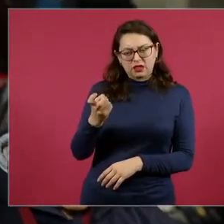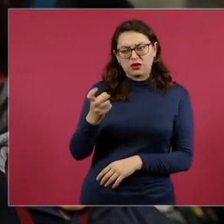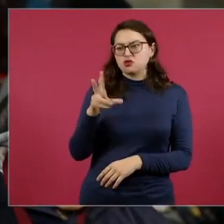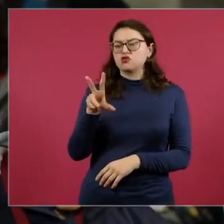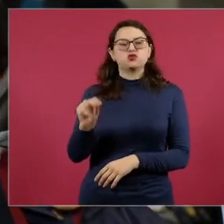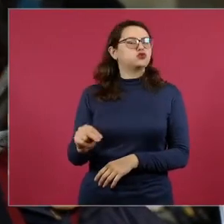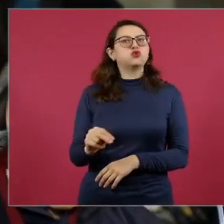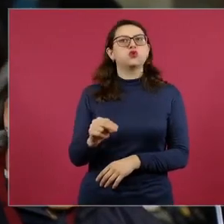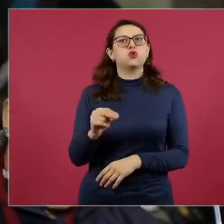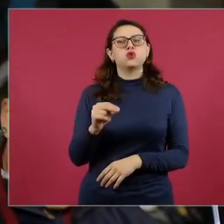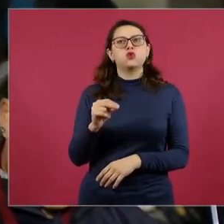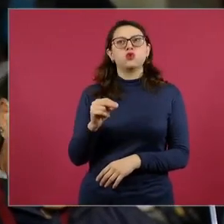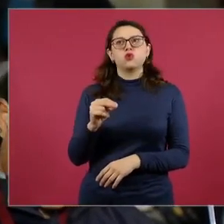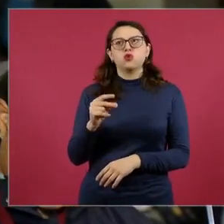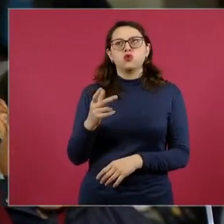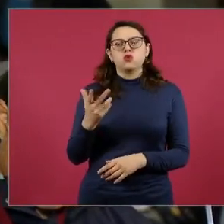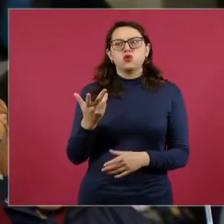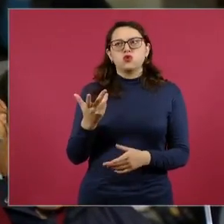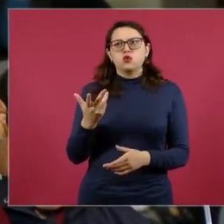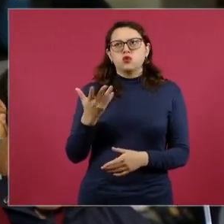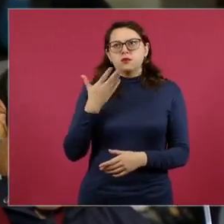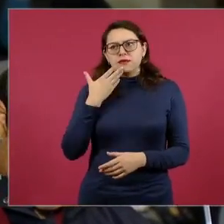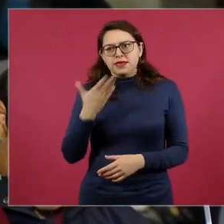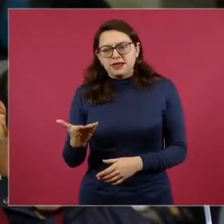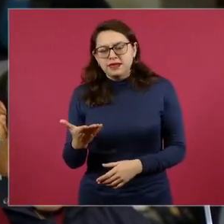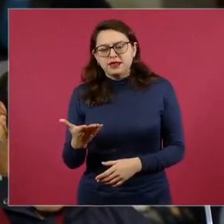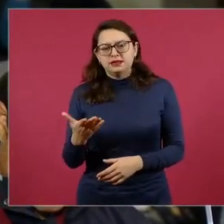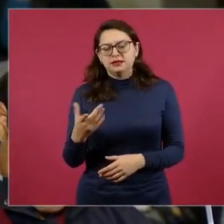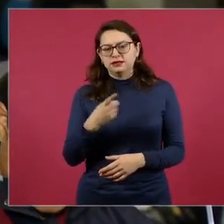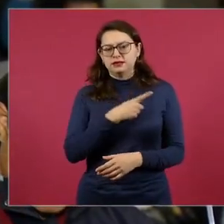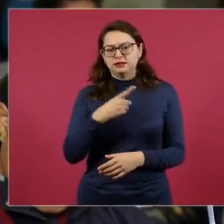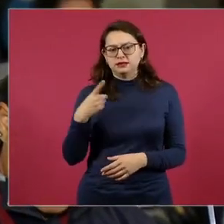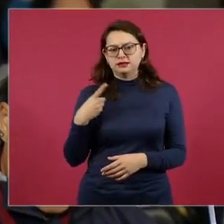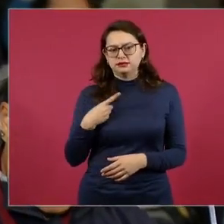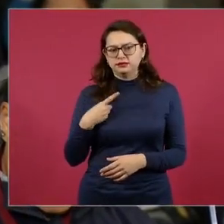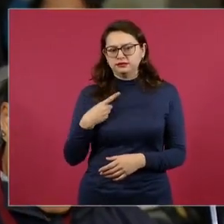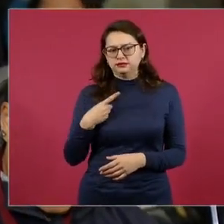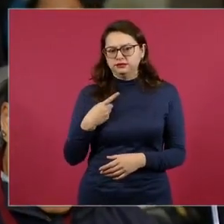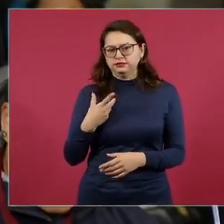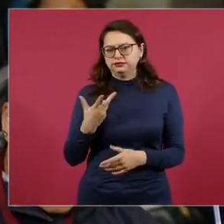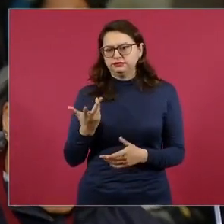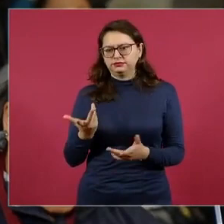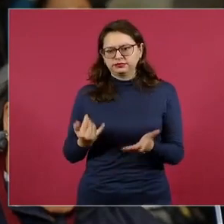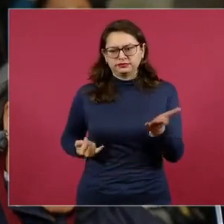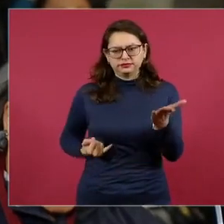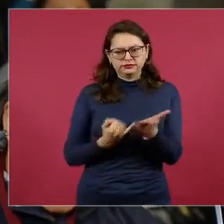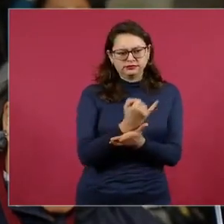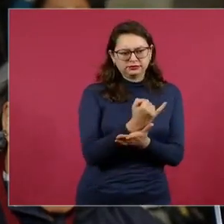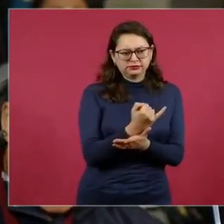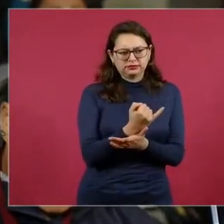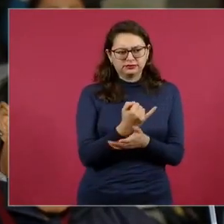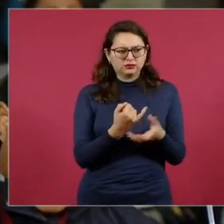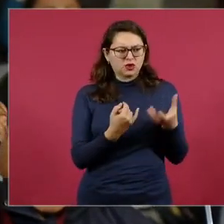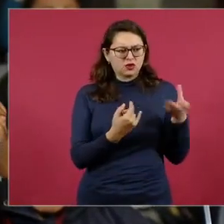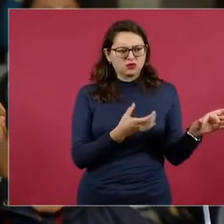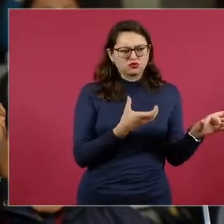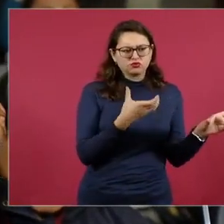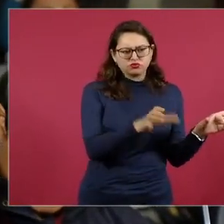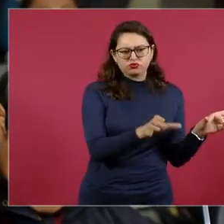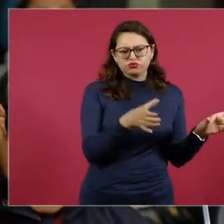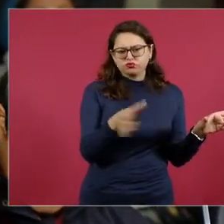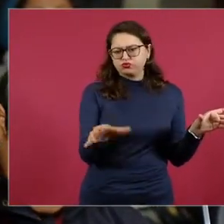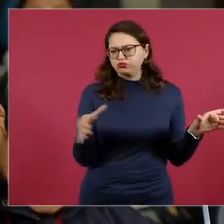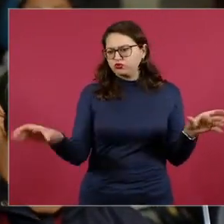eso es quién define eso y cómo se define a la hora de catalogarlos en un nuevo